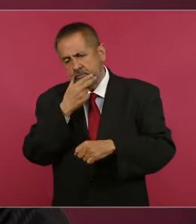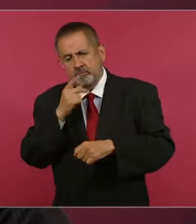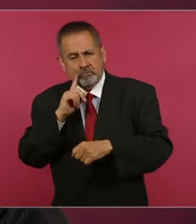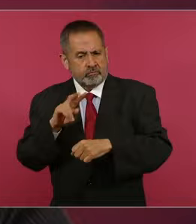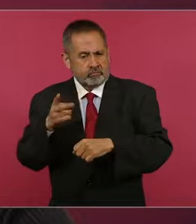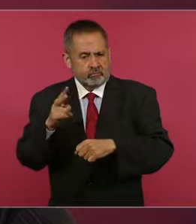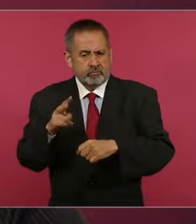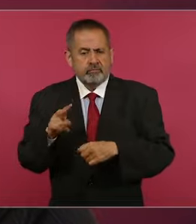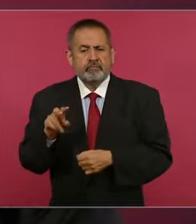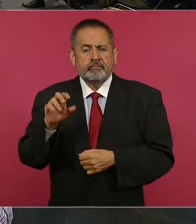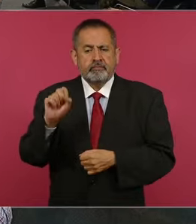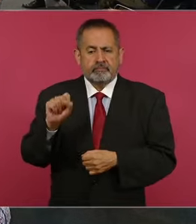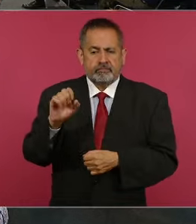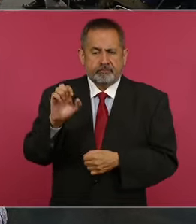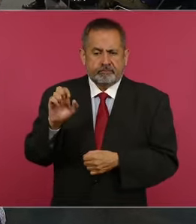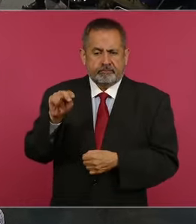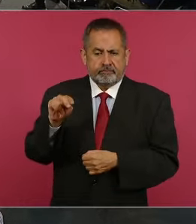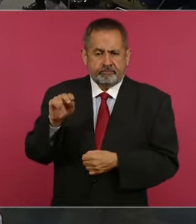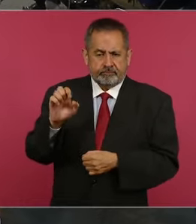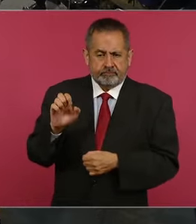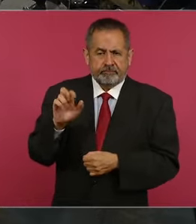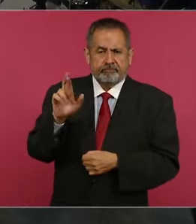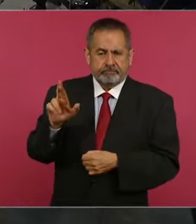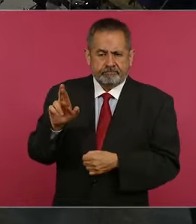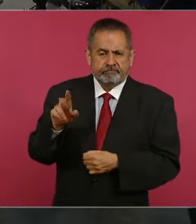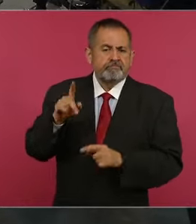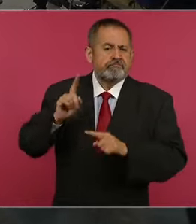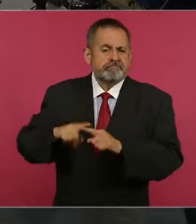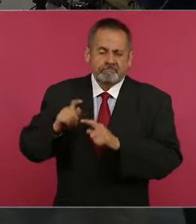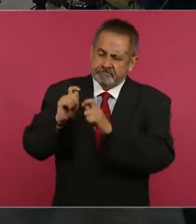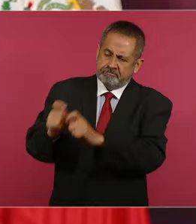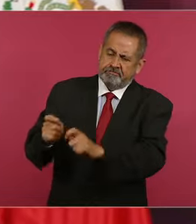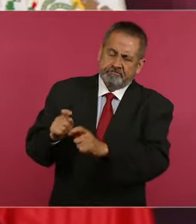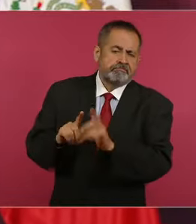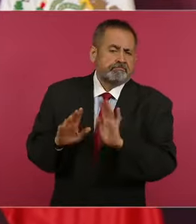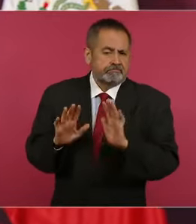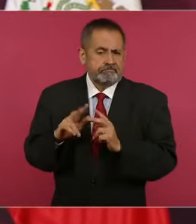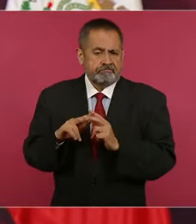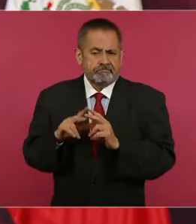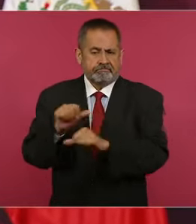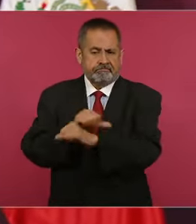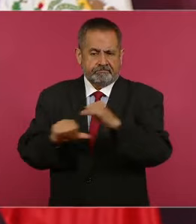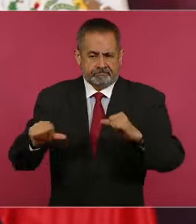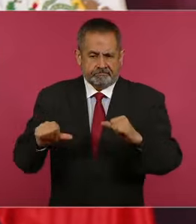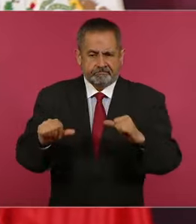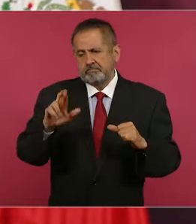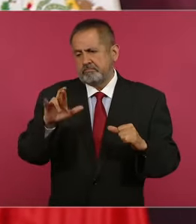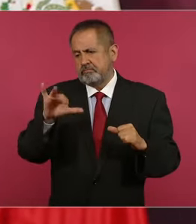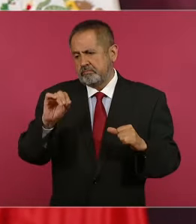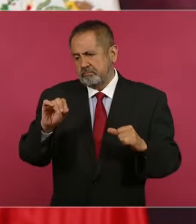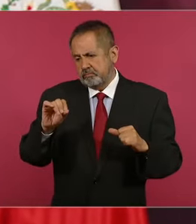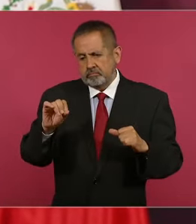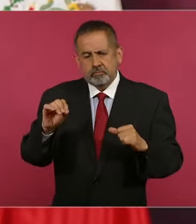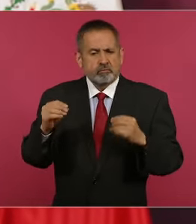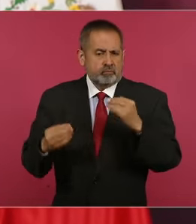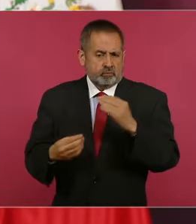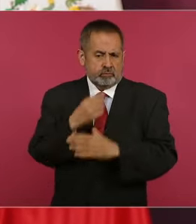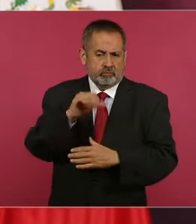secretaria de Energía, quien va a sustituir a